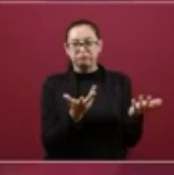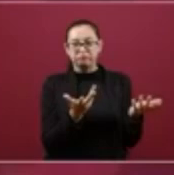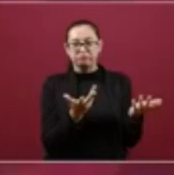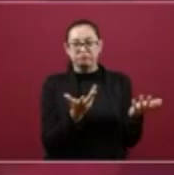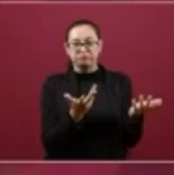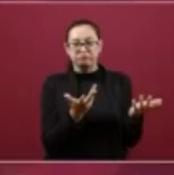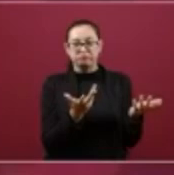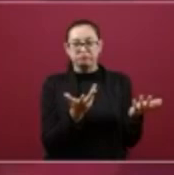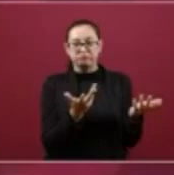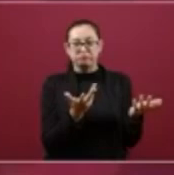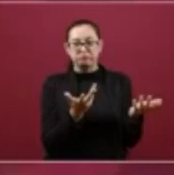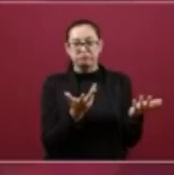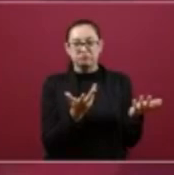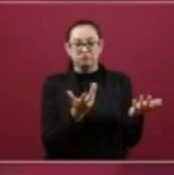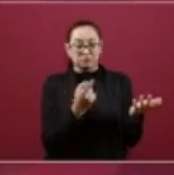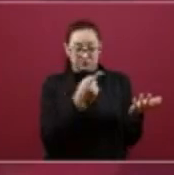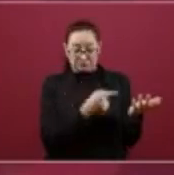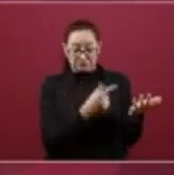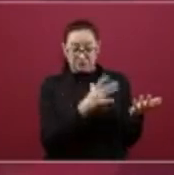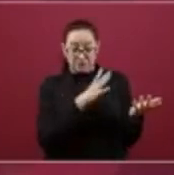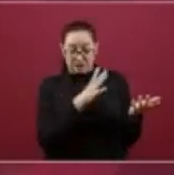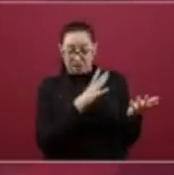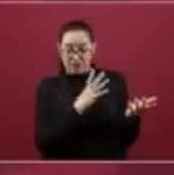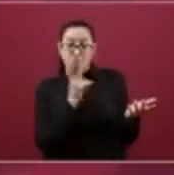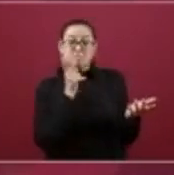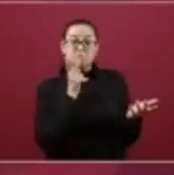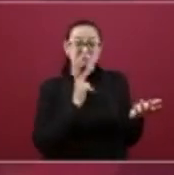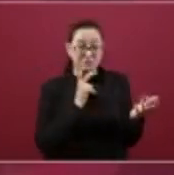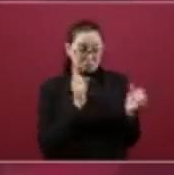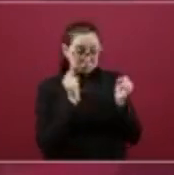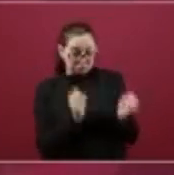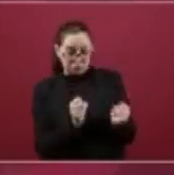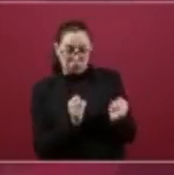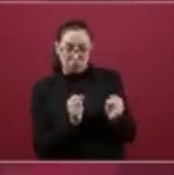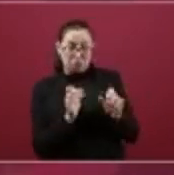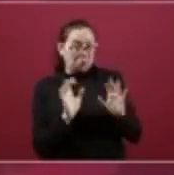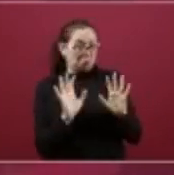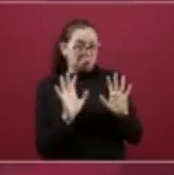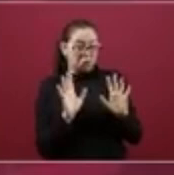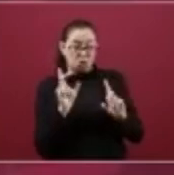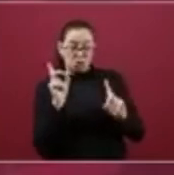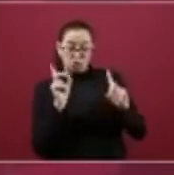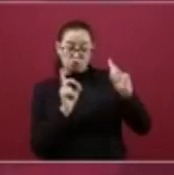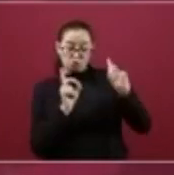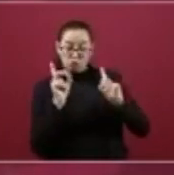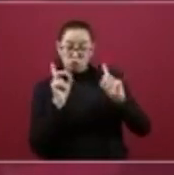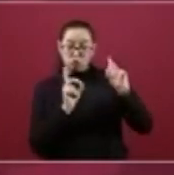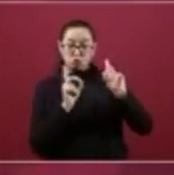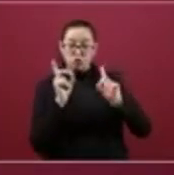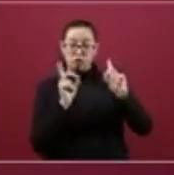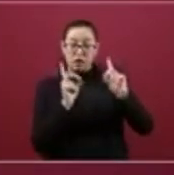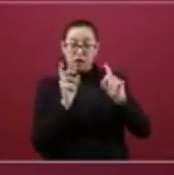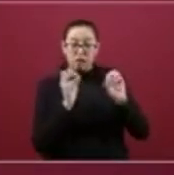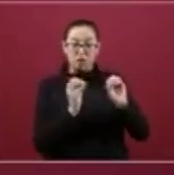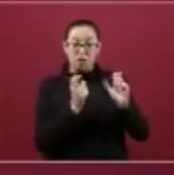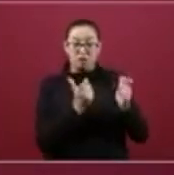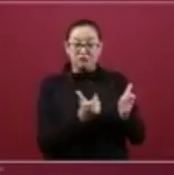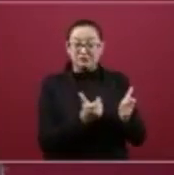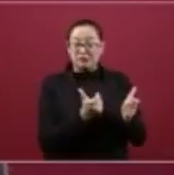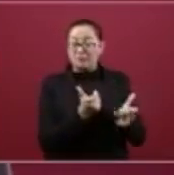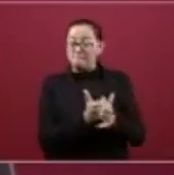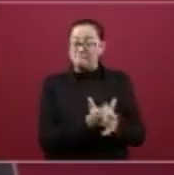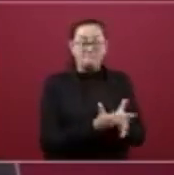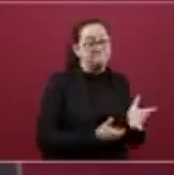está seguro de que haya petróleo o los costos de extracción son